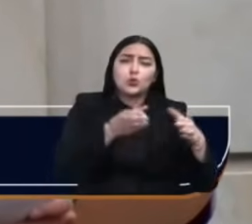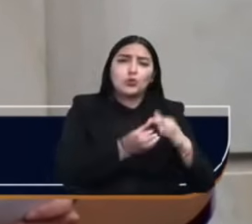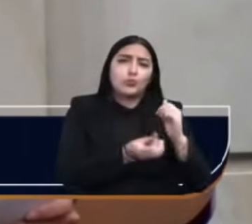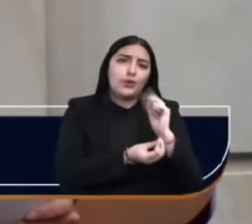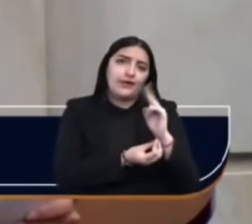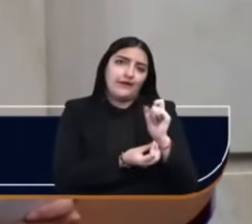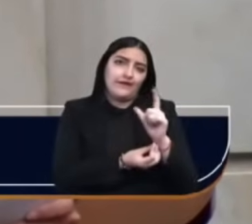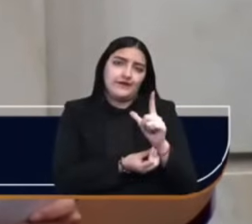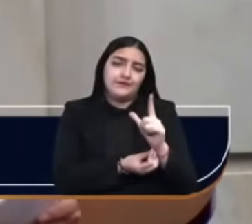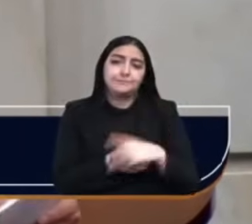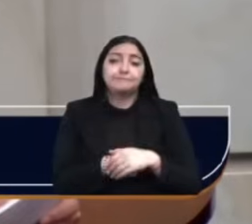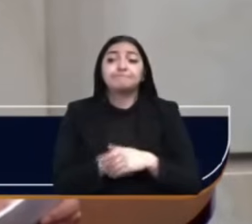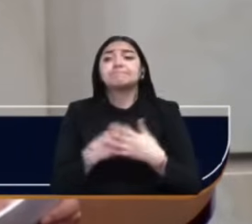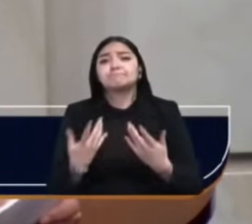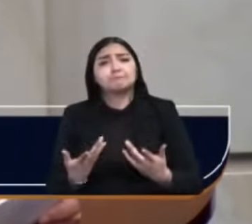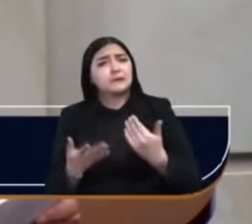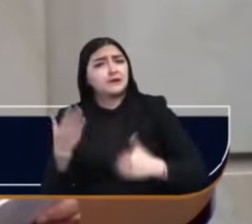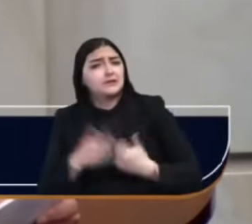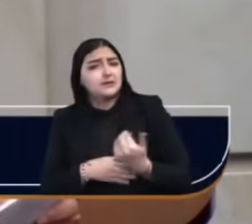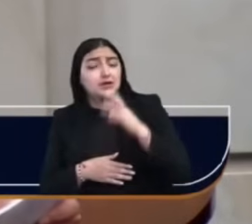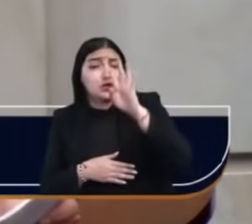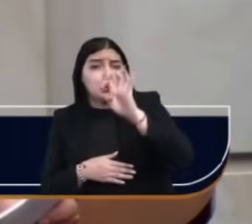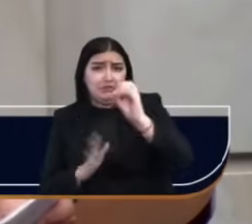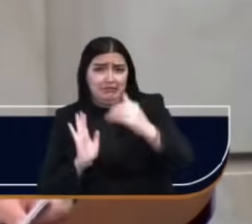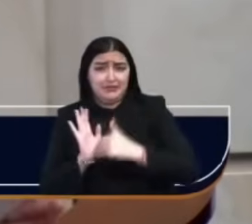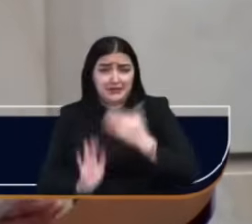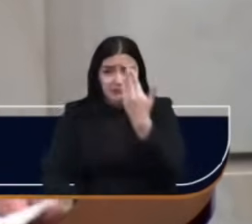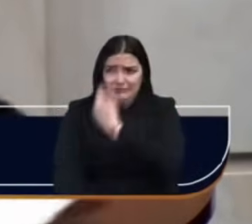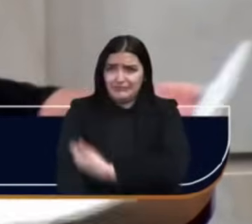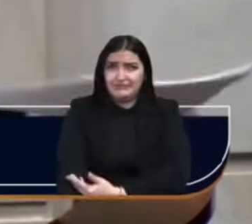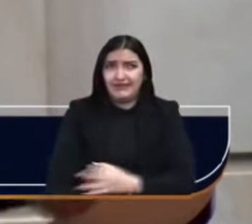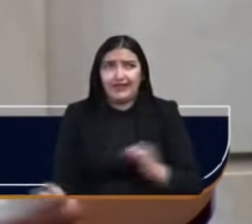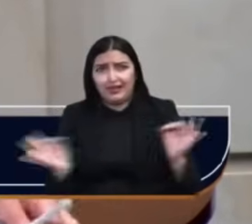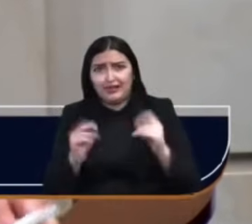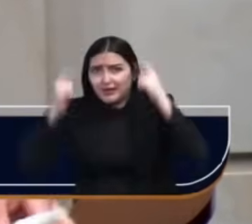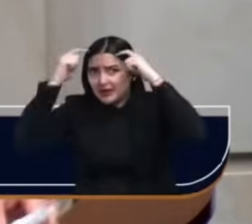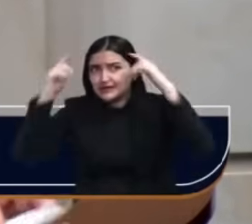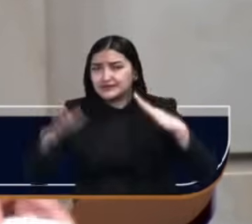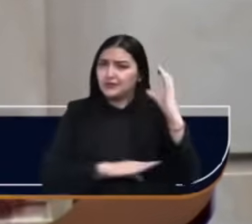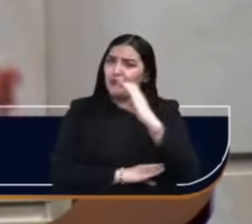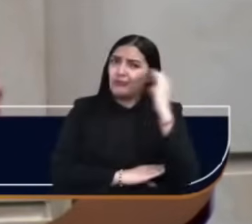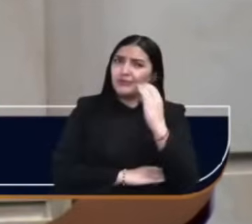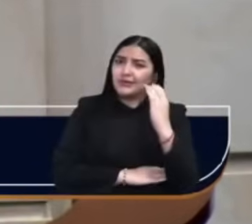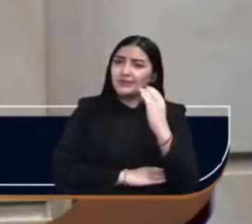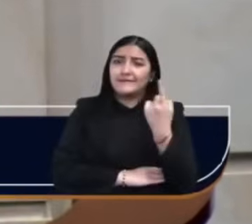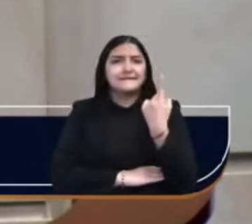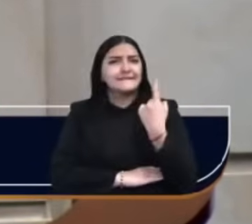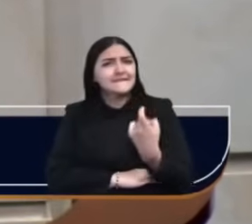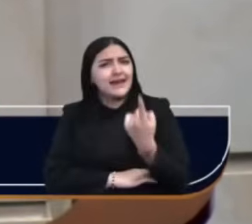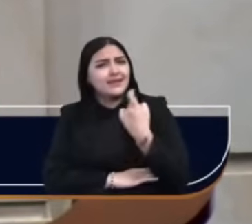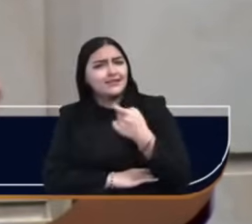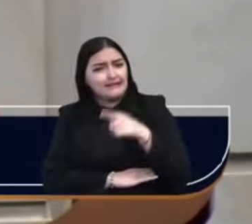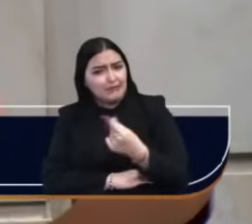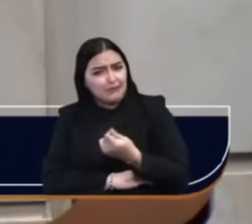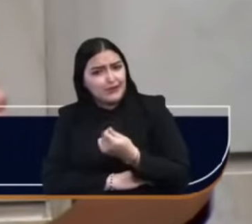Aval. Es decir, 90 mil millones de pesos que no entraron al Estado colombiano, con la falta que hace